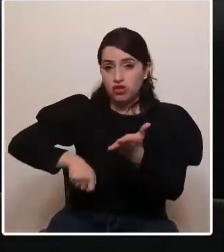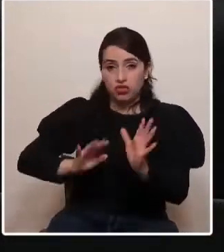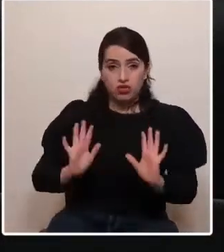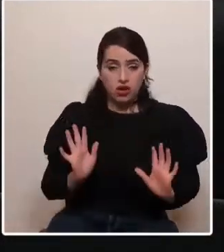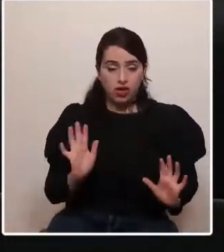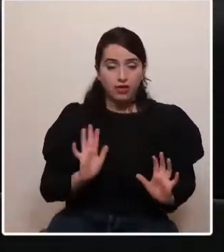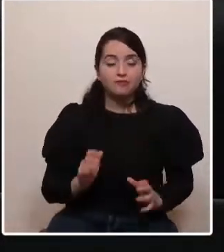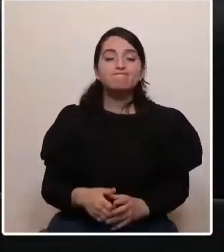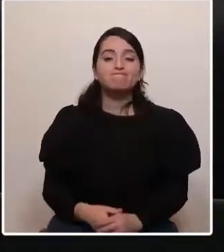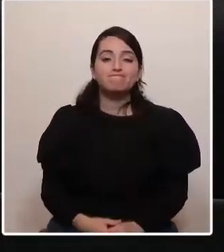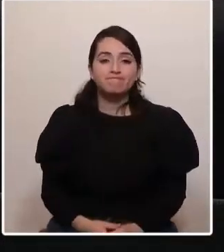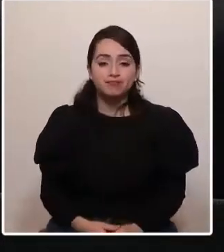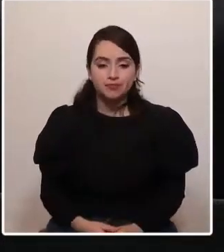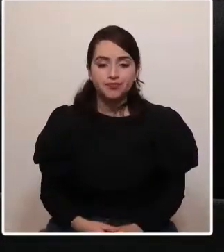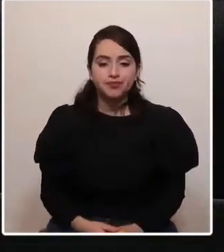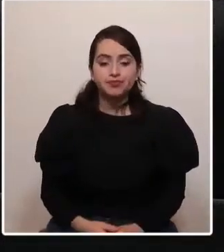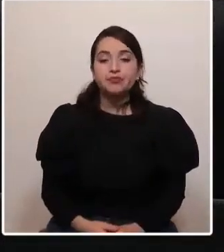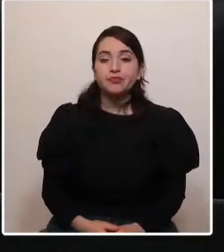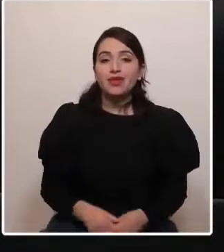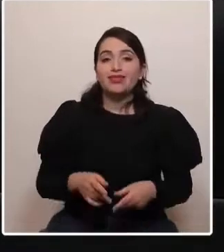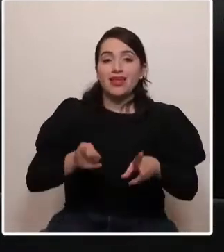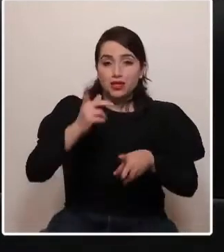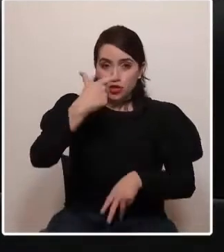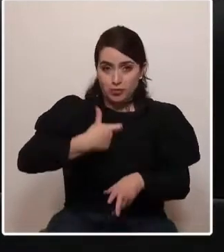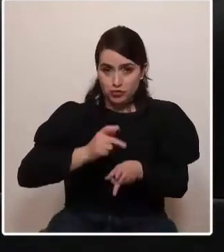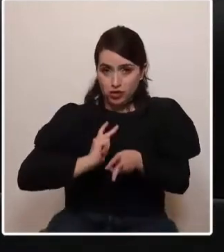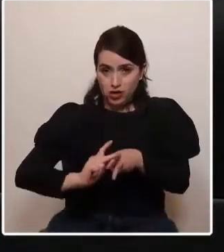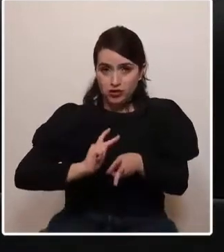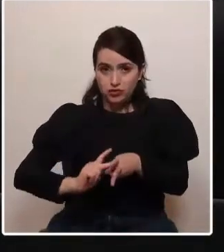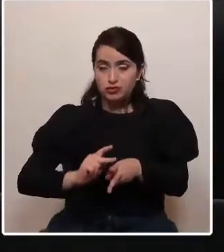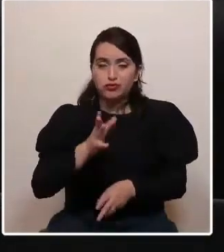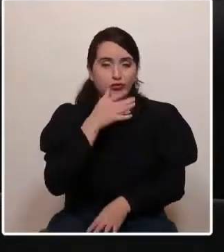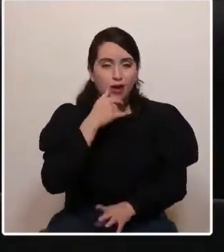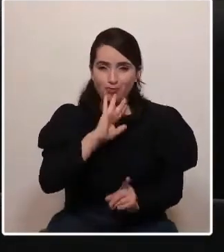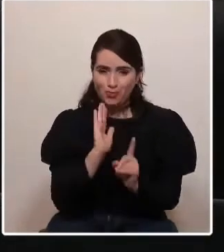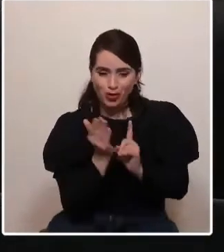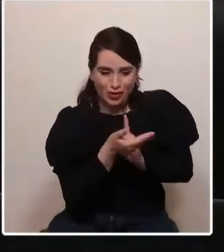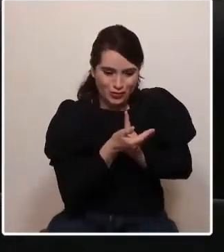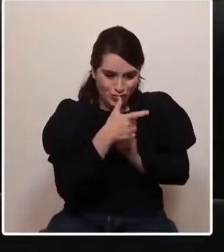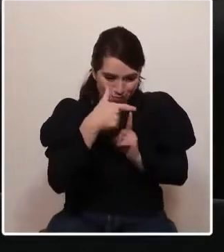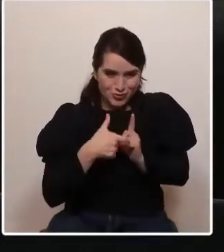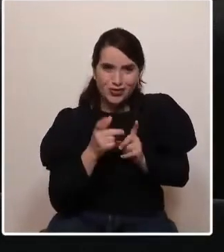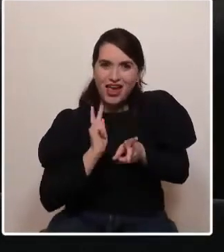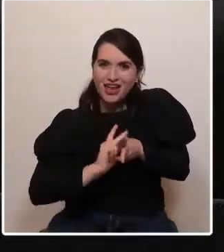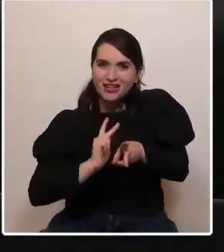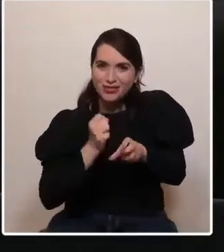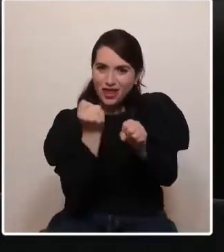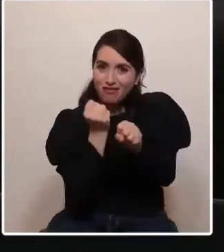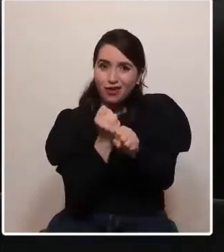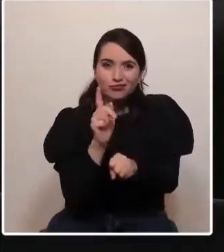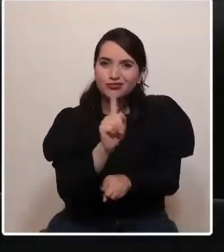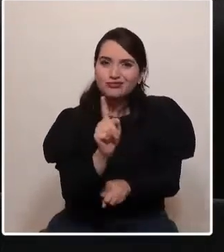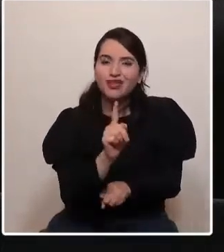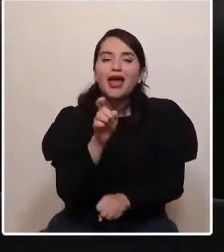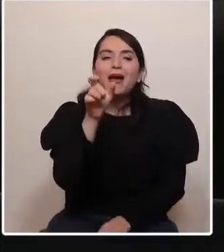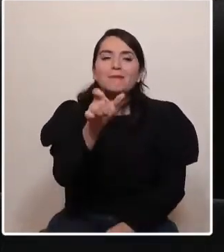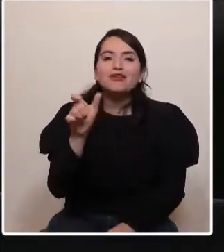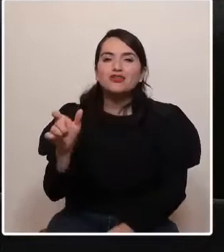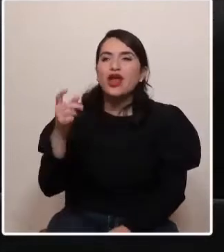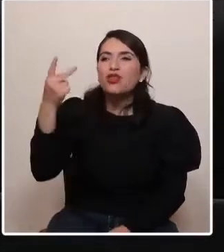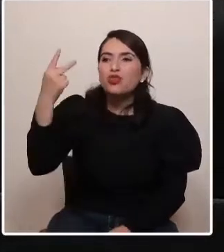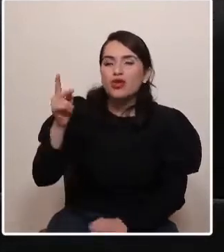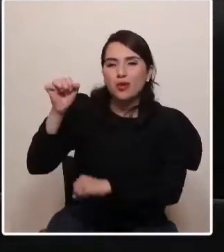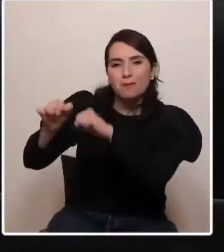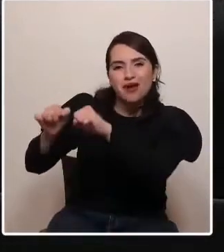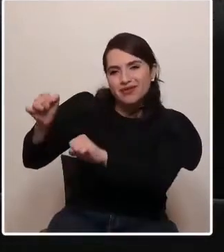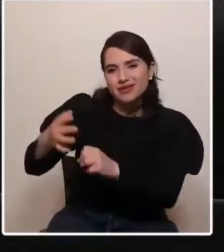Lo anterior implica que el derecho de autor no protege realmente los derechos del autor, sino que en muchos casos más bien a los titulares de tal derecho.